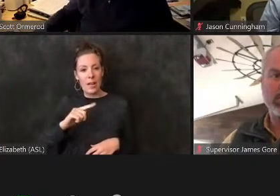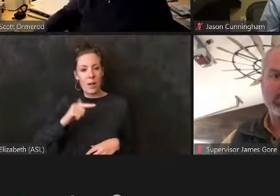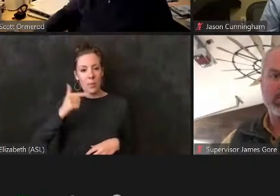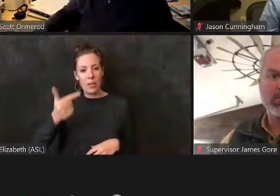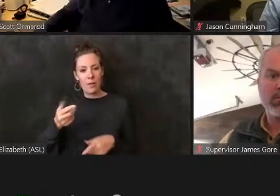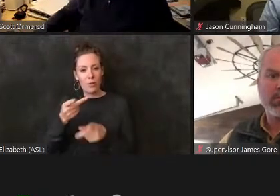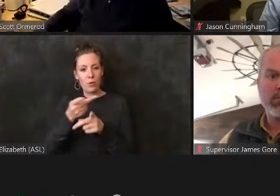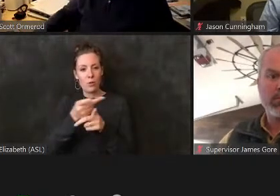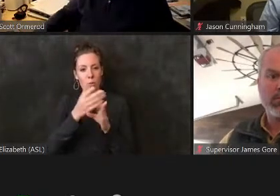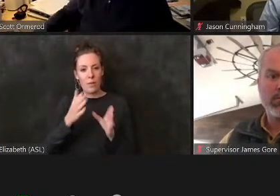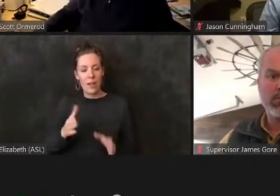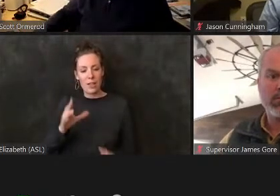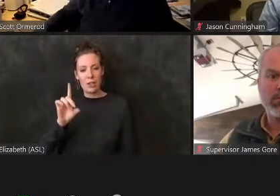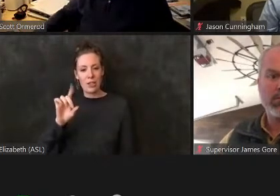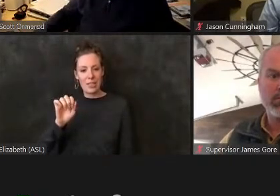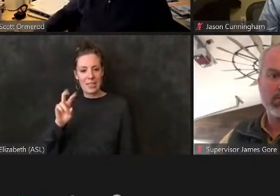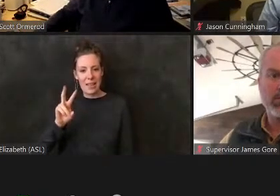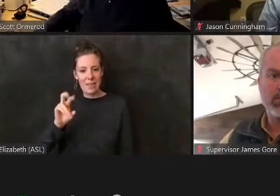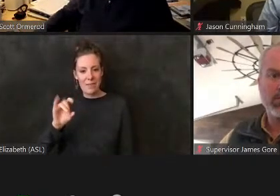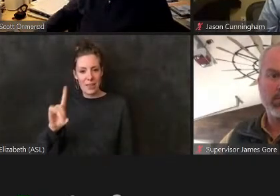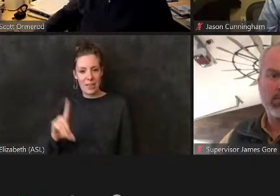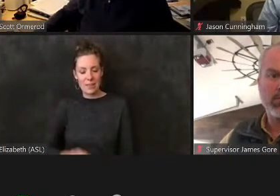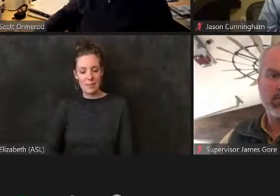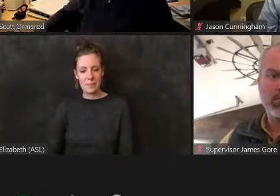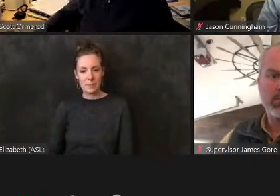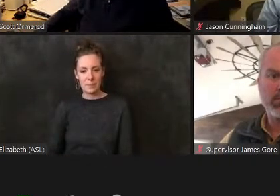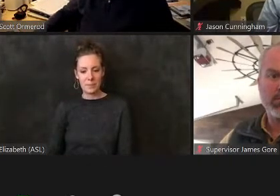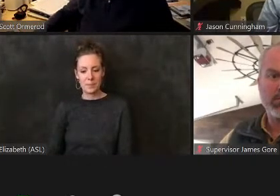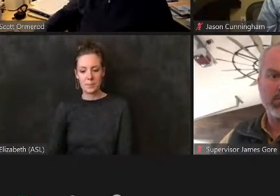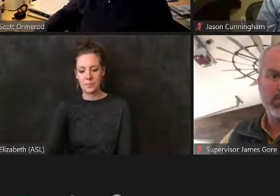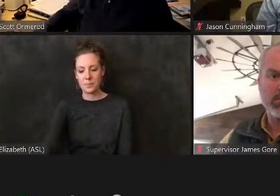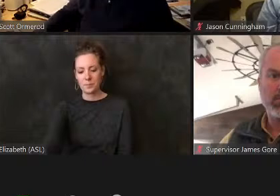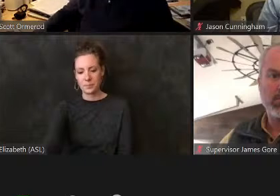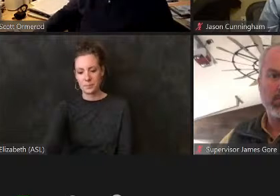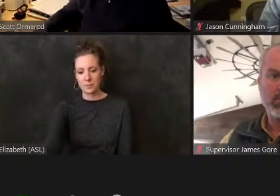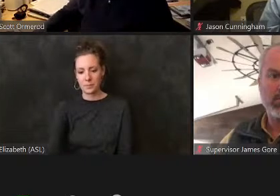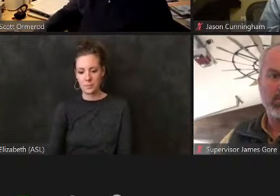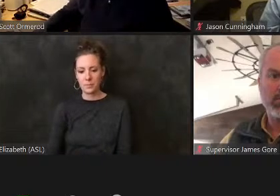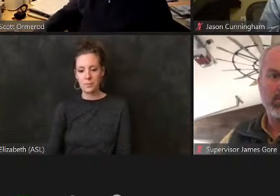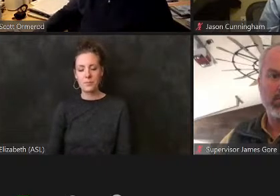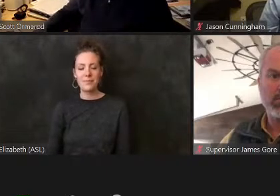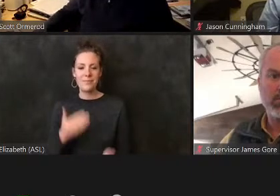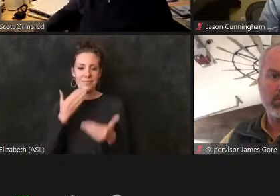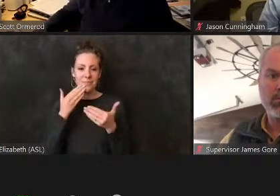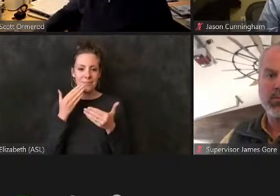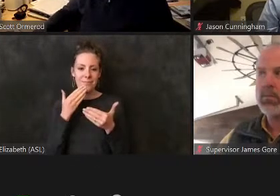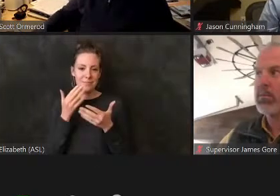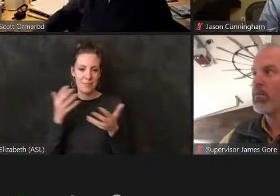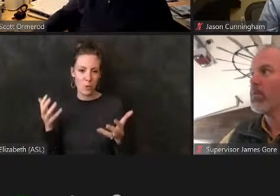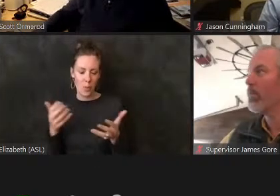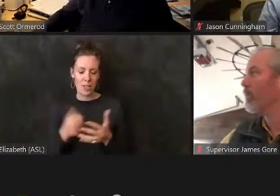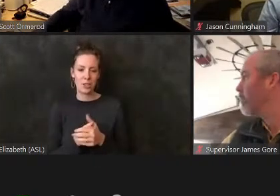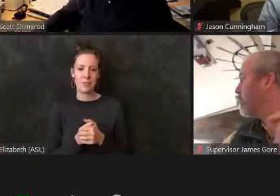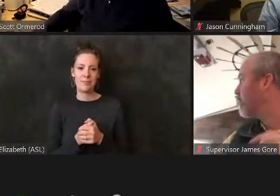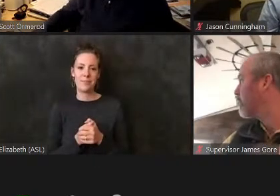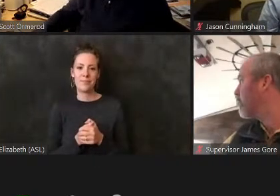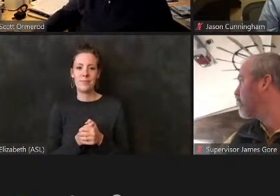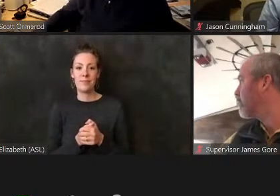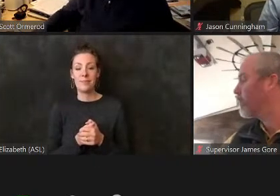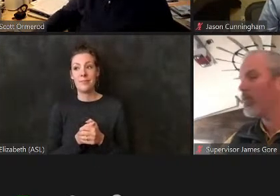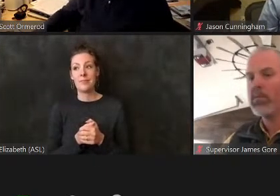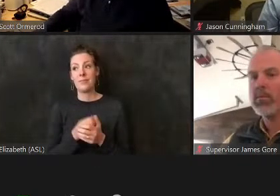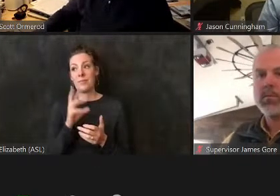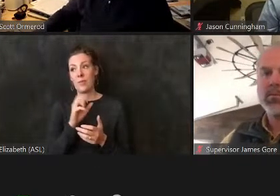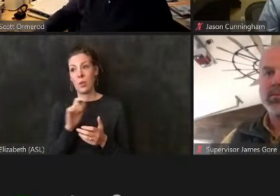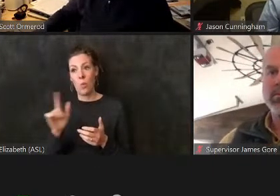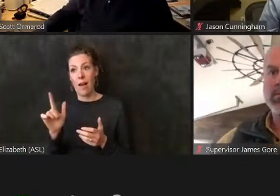A este punto se lo voy a pasar al supervisor. Thank you, Supervisor Kersey. I appreciate that. Well, in the spirit of President Biden,